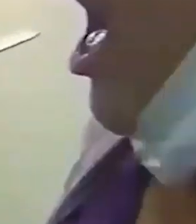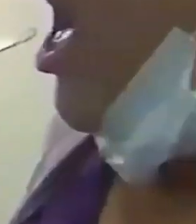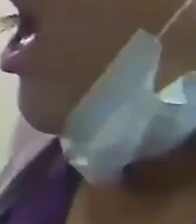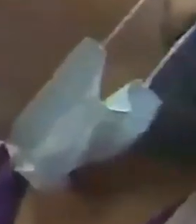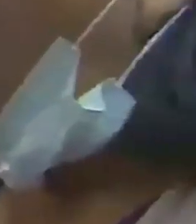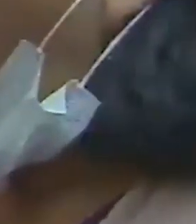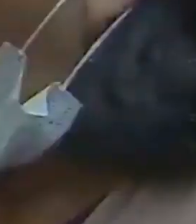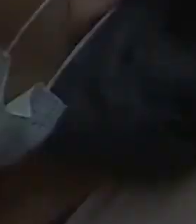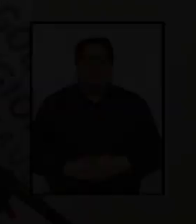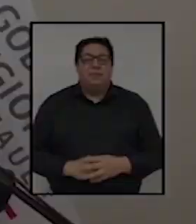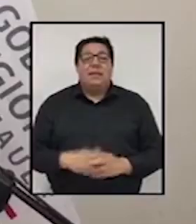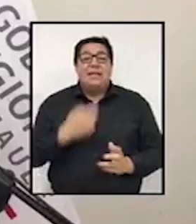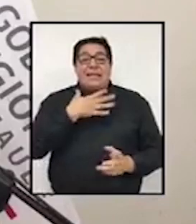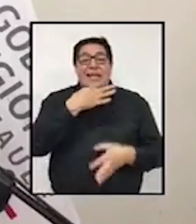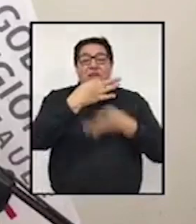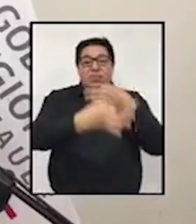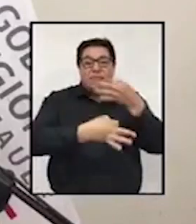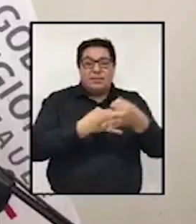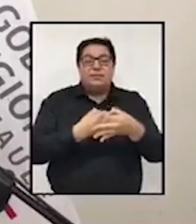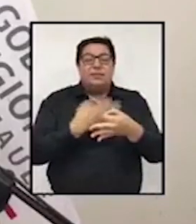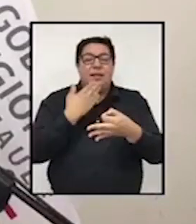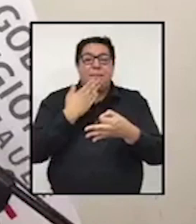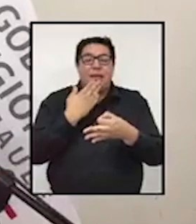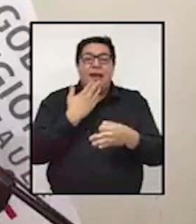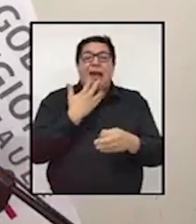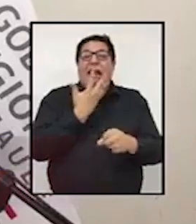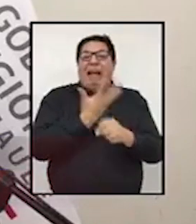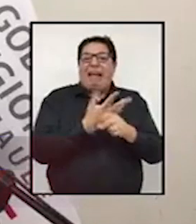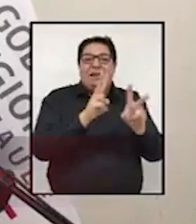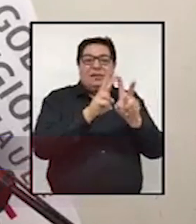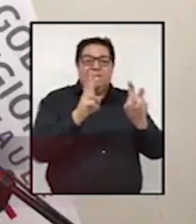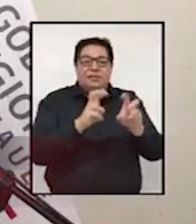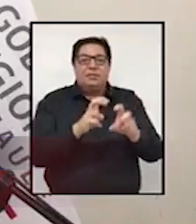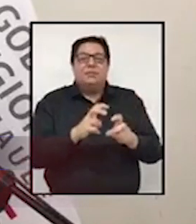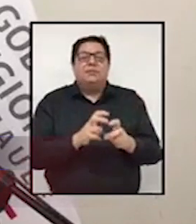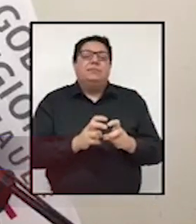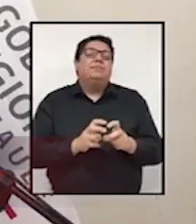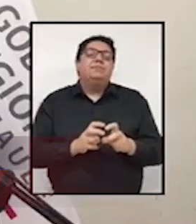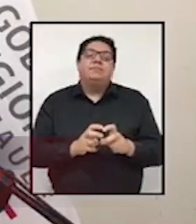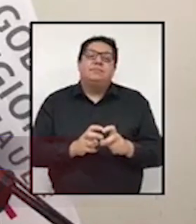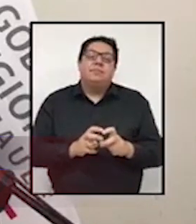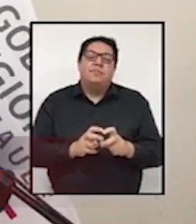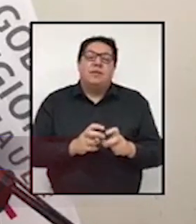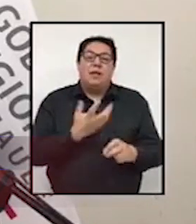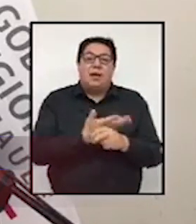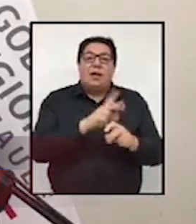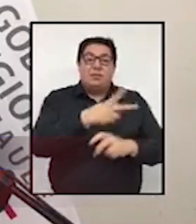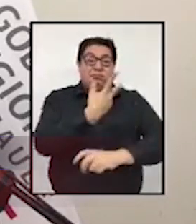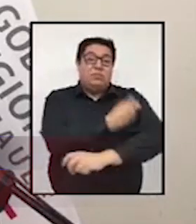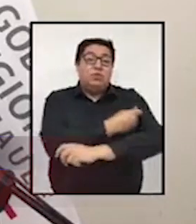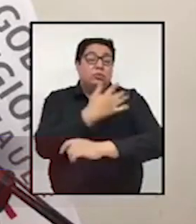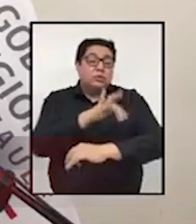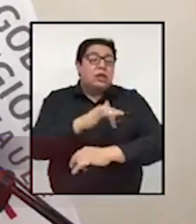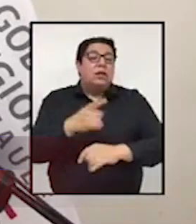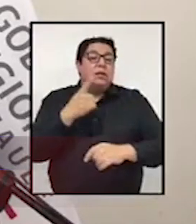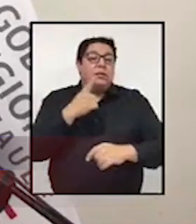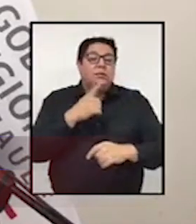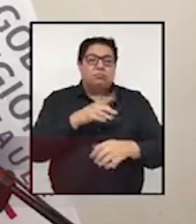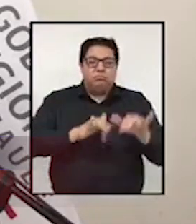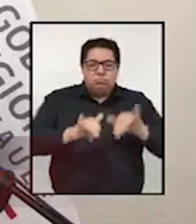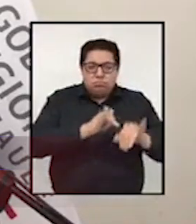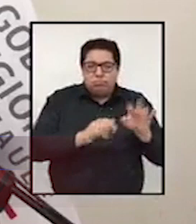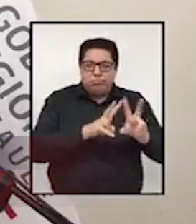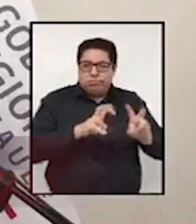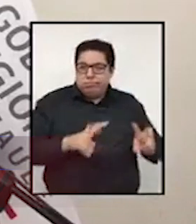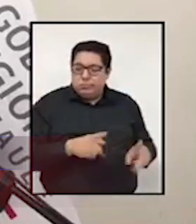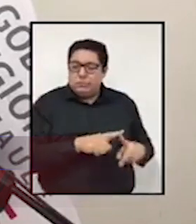maulina vamos a implementar aparte de la implementación de los laboratorios que está